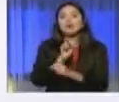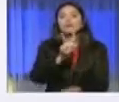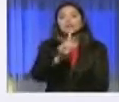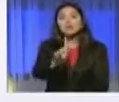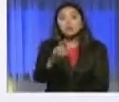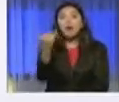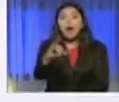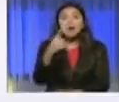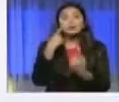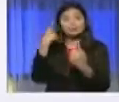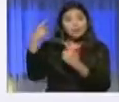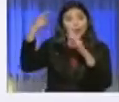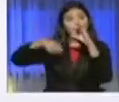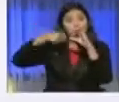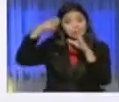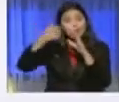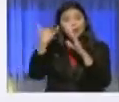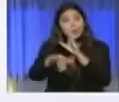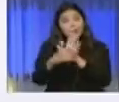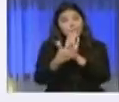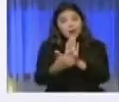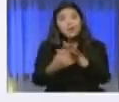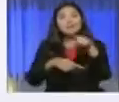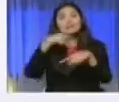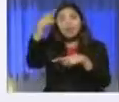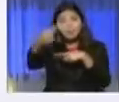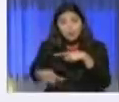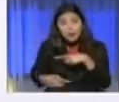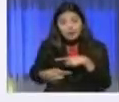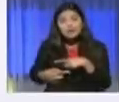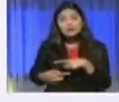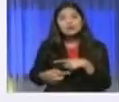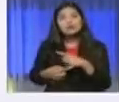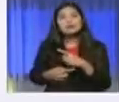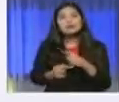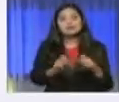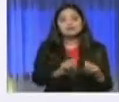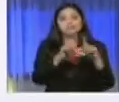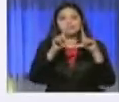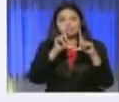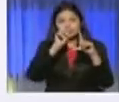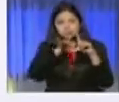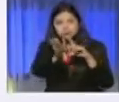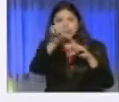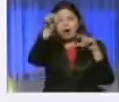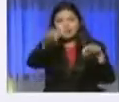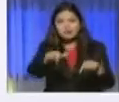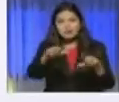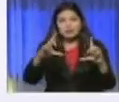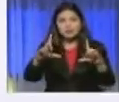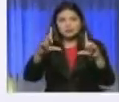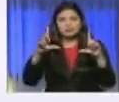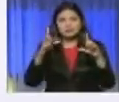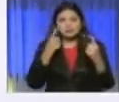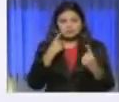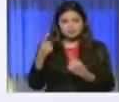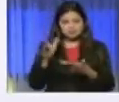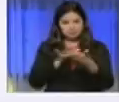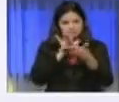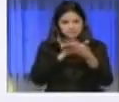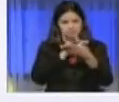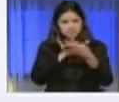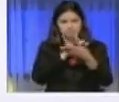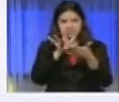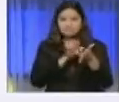bonito, yo quiero compartirlo con ustedes. Luego de compartirlo vamos a guindarlo aquí. Aquí yo tengo, fíjense ustedes, aquí